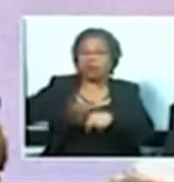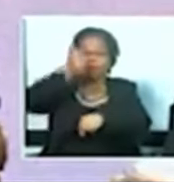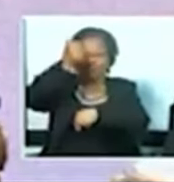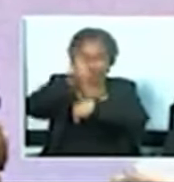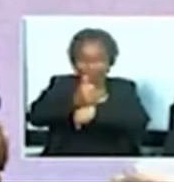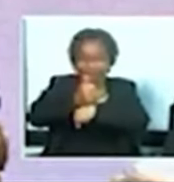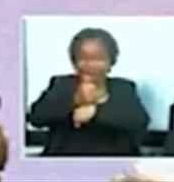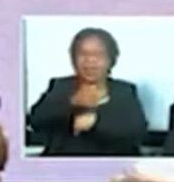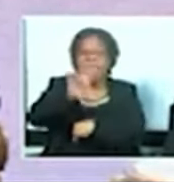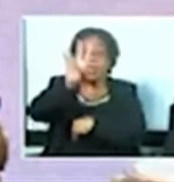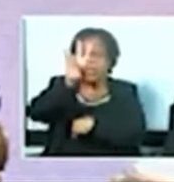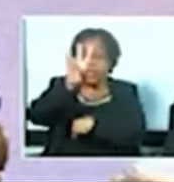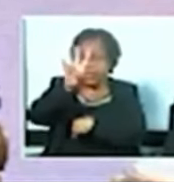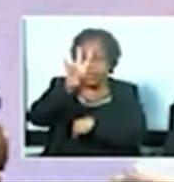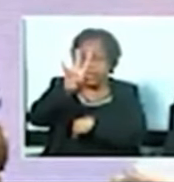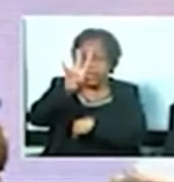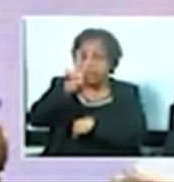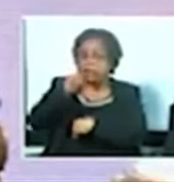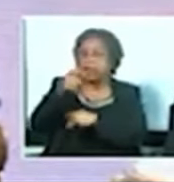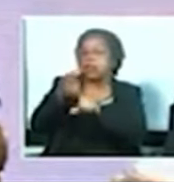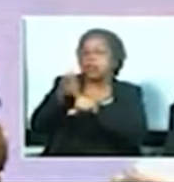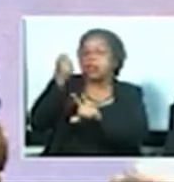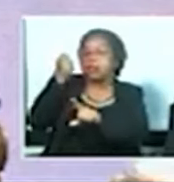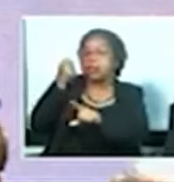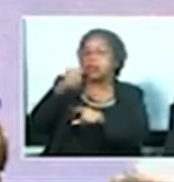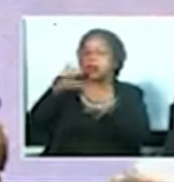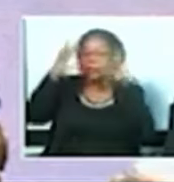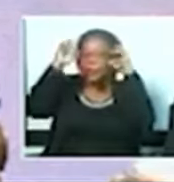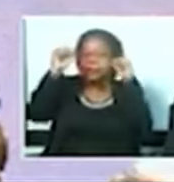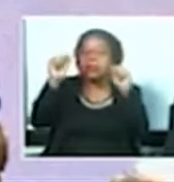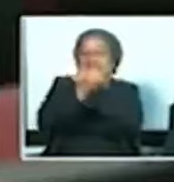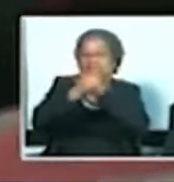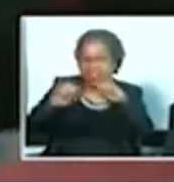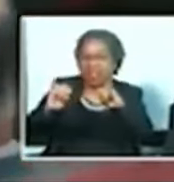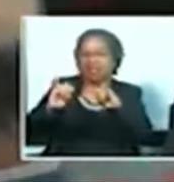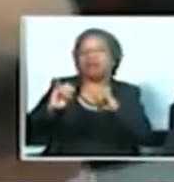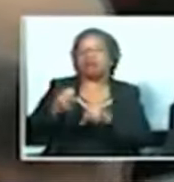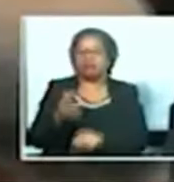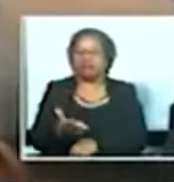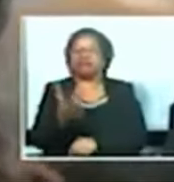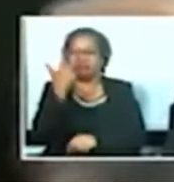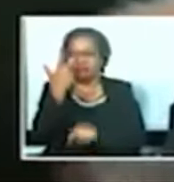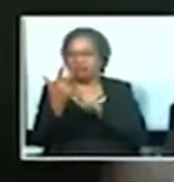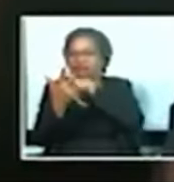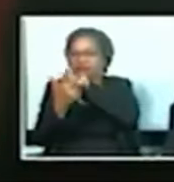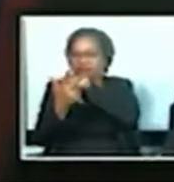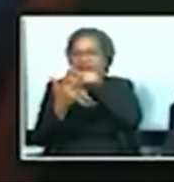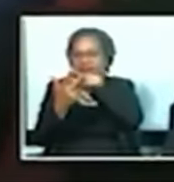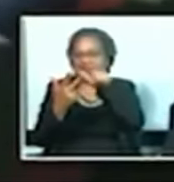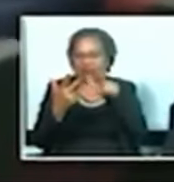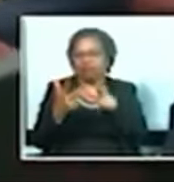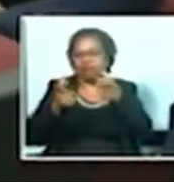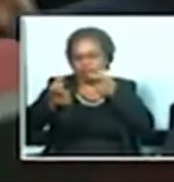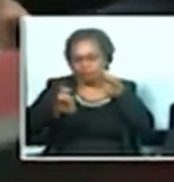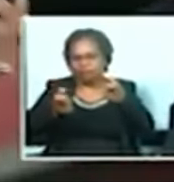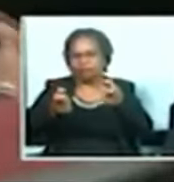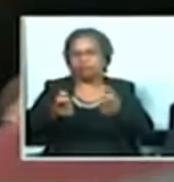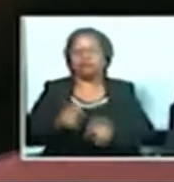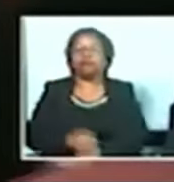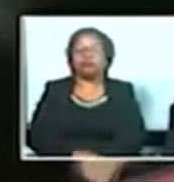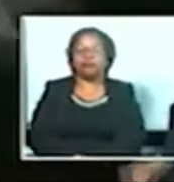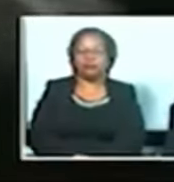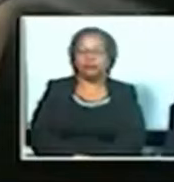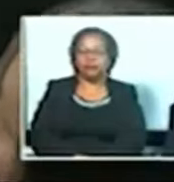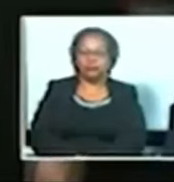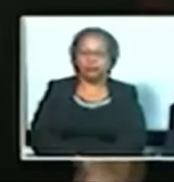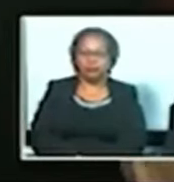pues los legisladores y los presidentes de cada uno de esos organismos. En el caso del Senado, de acuerdo a los datos